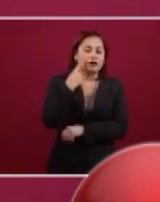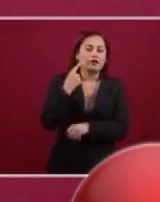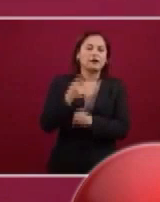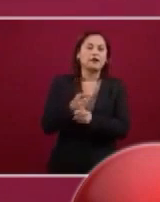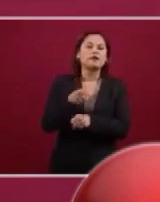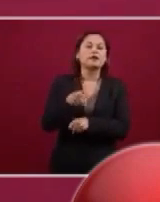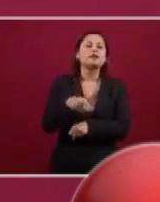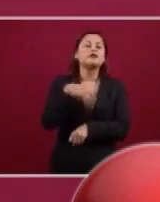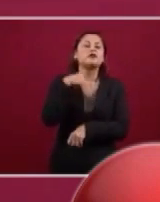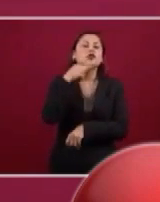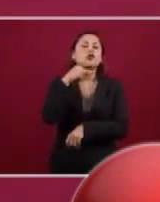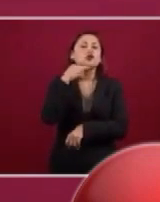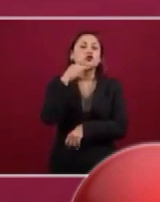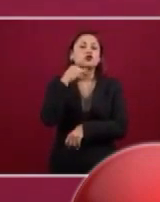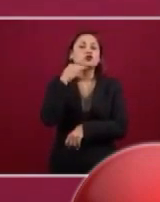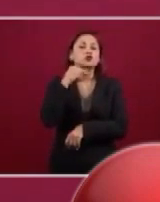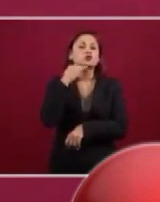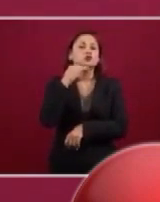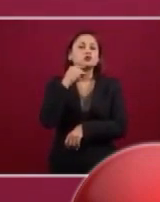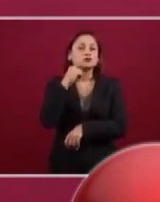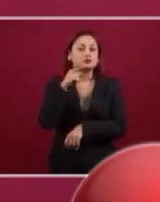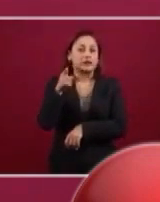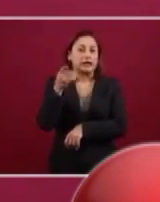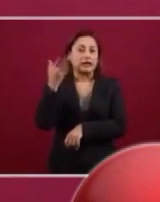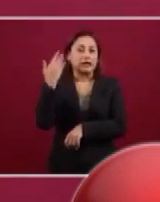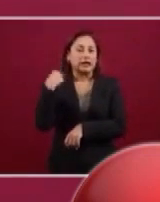de un país.